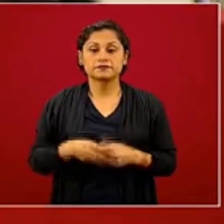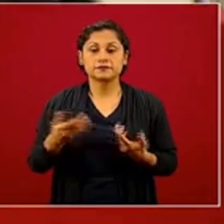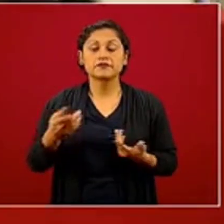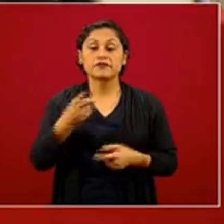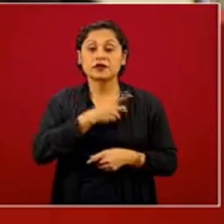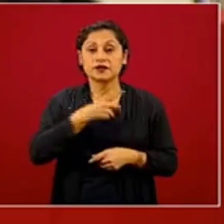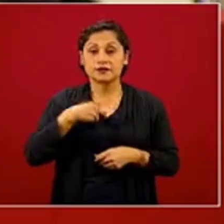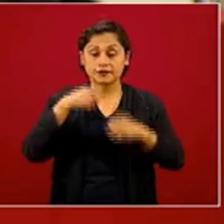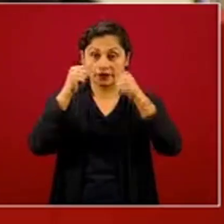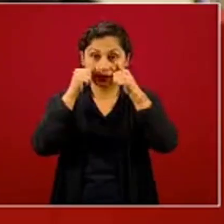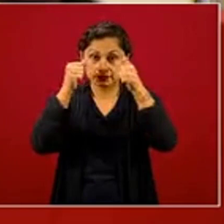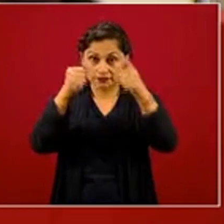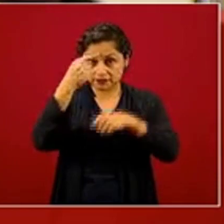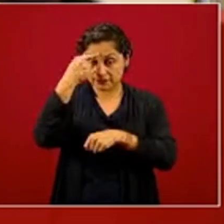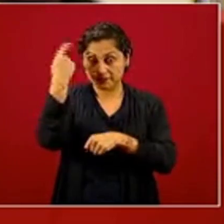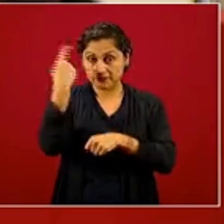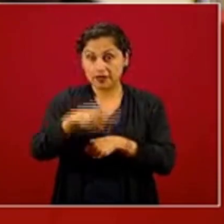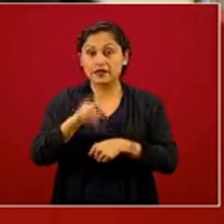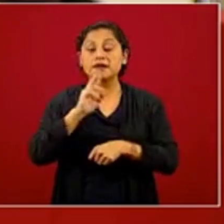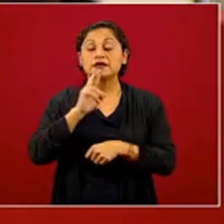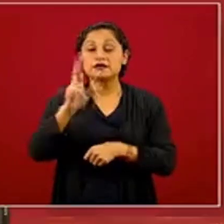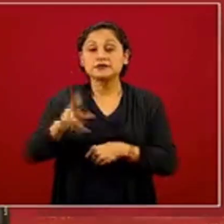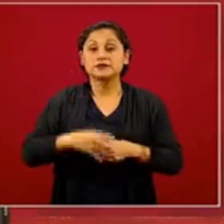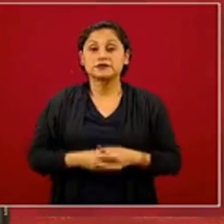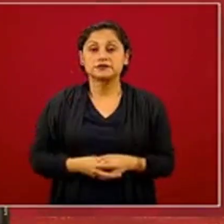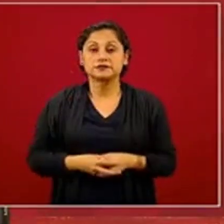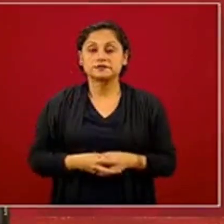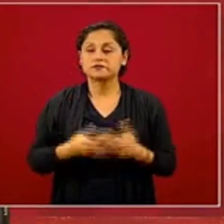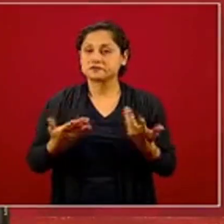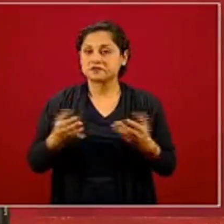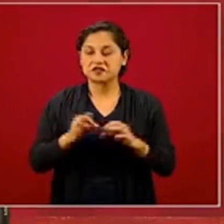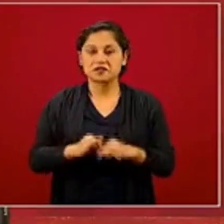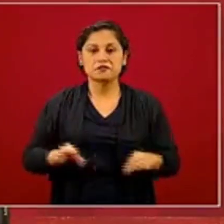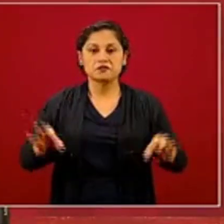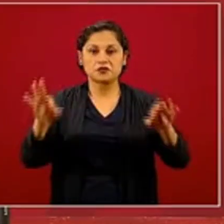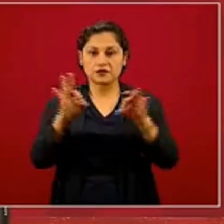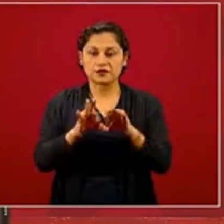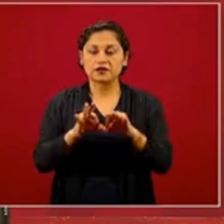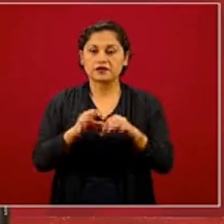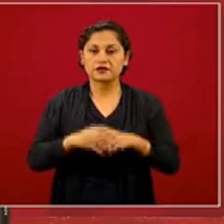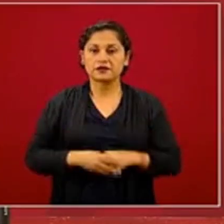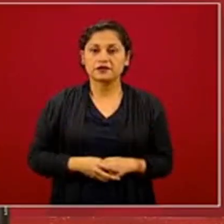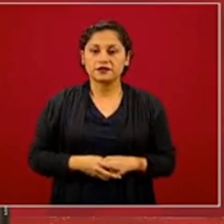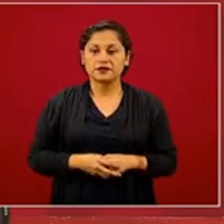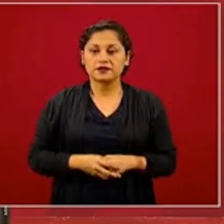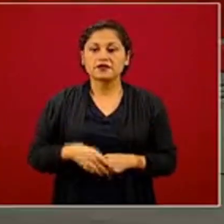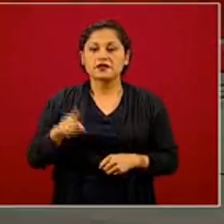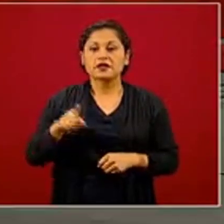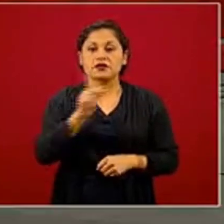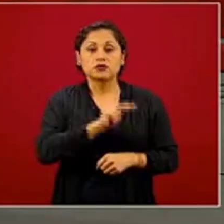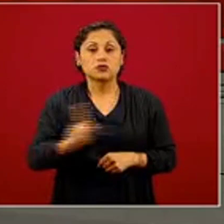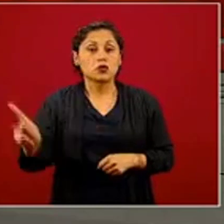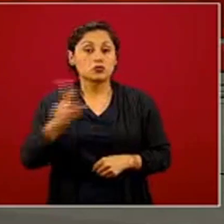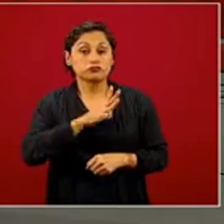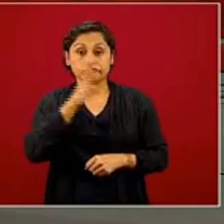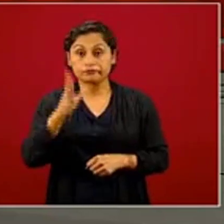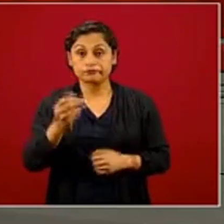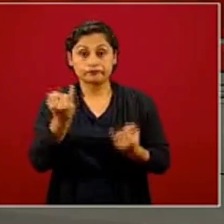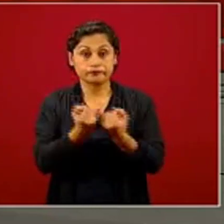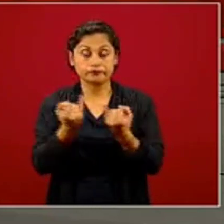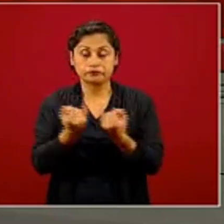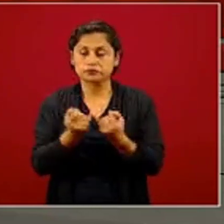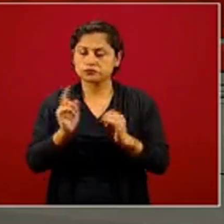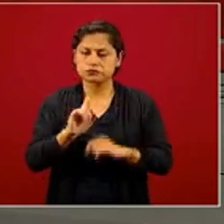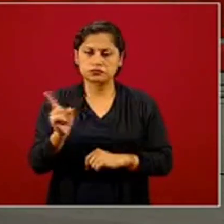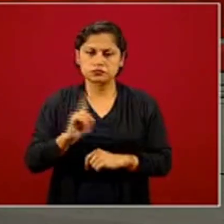resolverla. Es importante no hacer generalizaciones. En primer lugar, por mucho que me merecen a mí, a